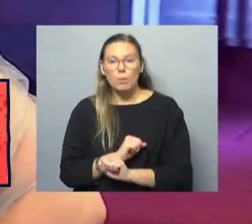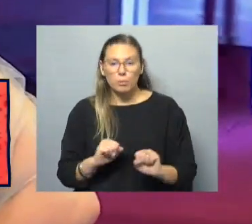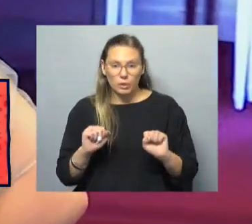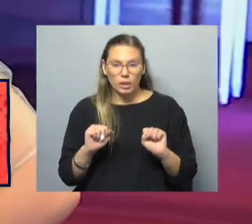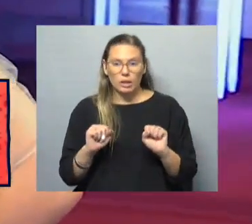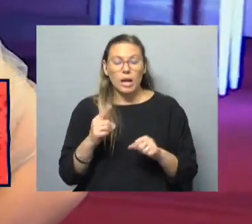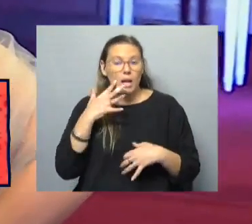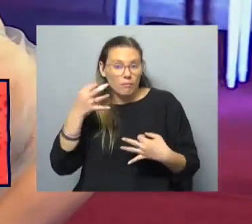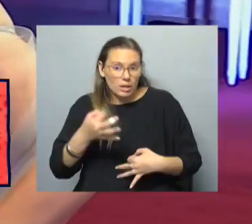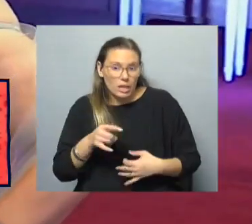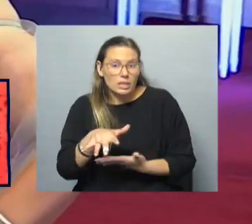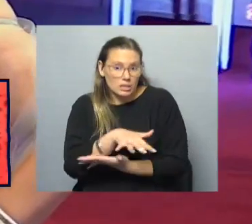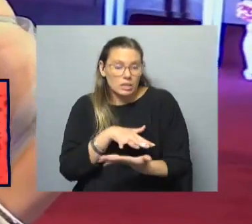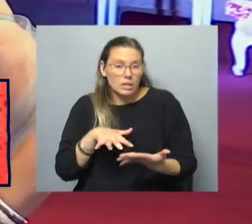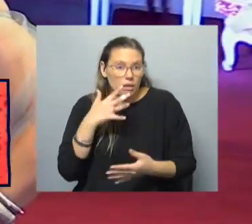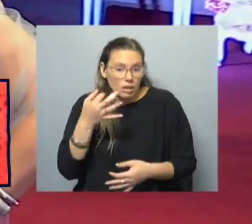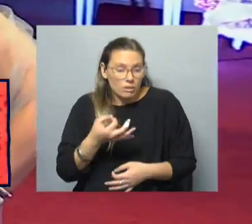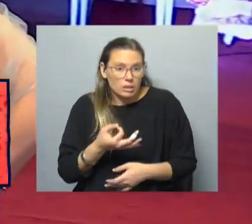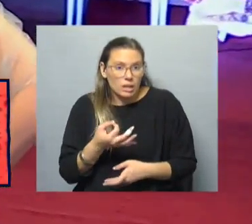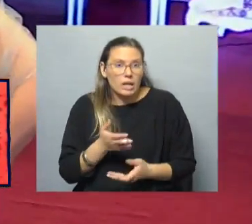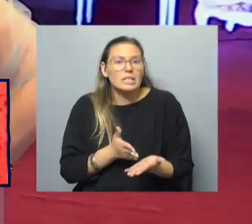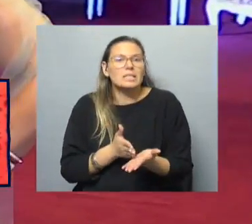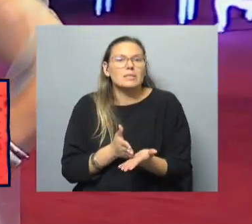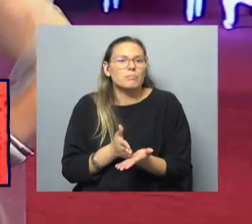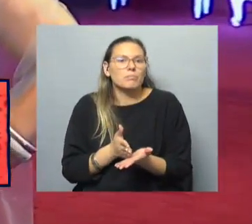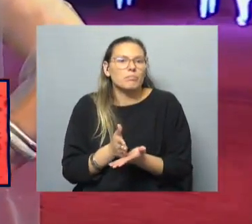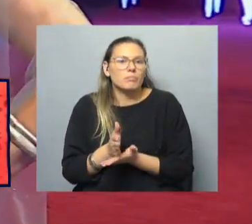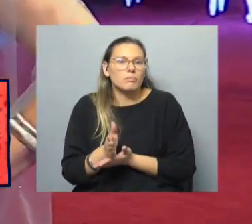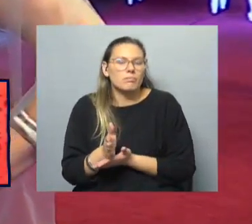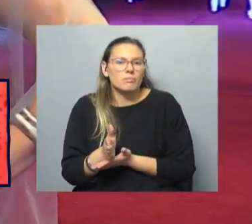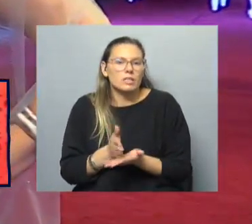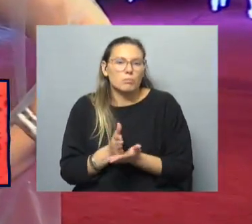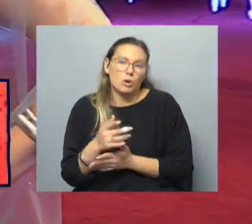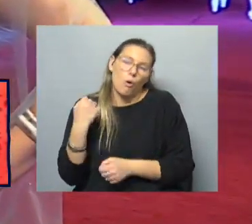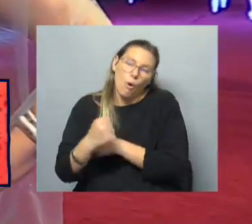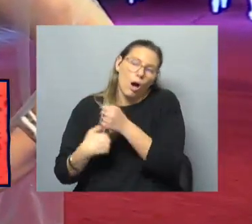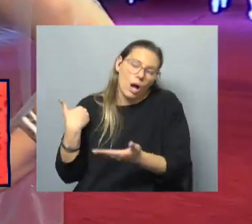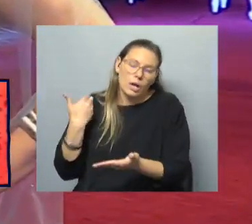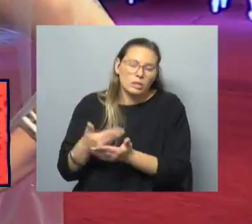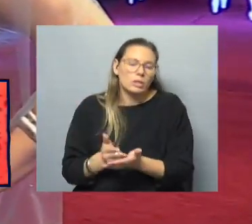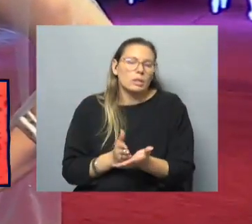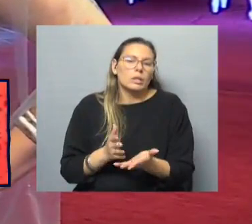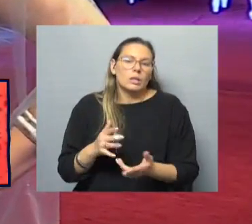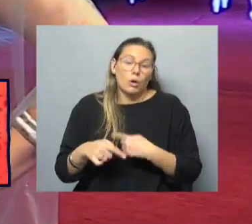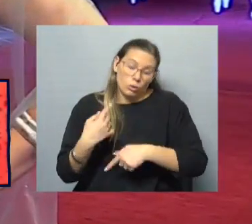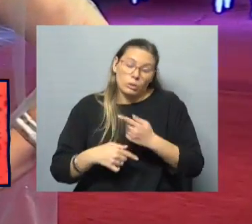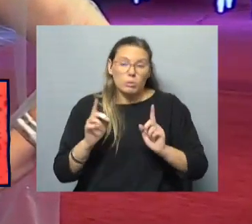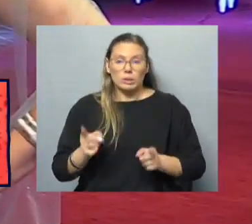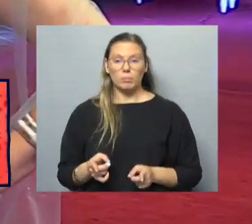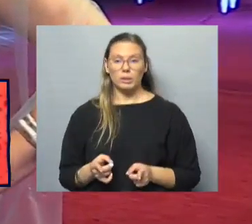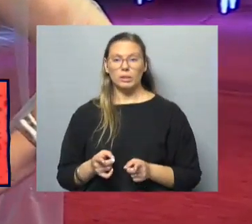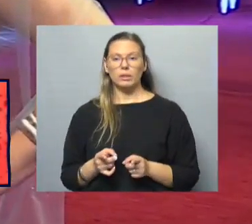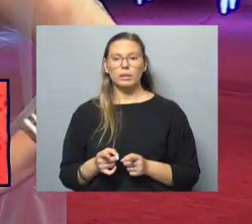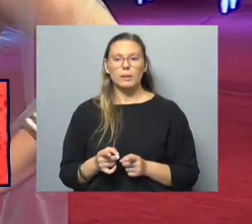esto realidad desde ese lugar, ¿verdad? Que siempre, o bueno, durante mucho tiempo lo que ha pasado y sigue pasando es